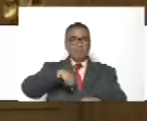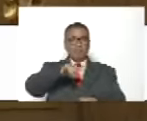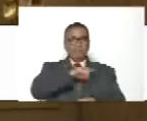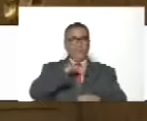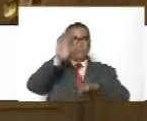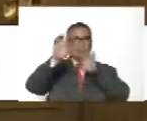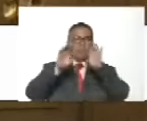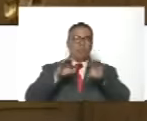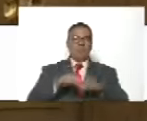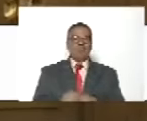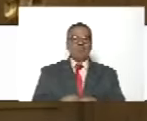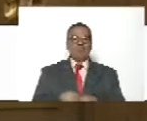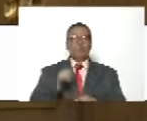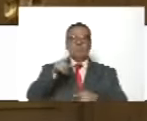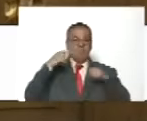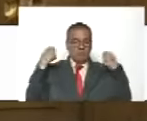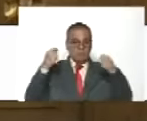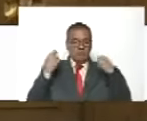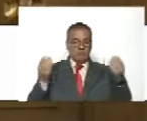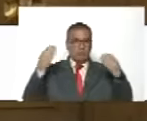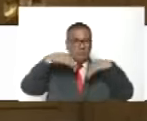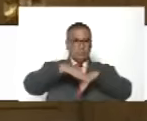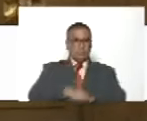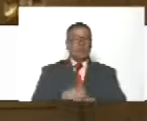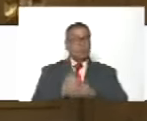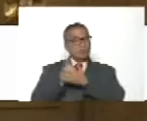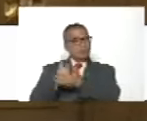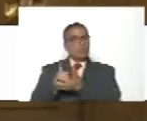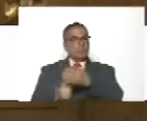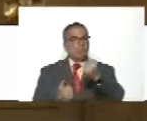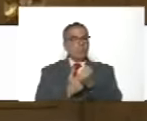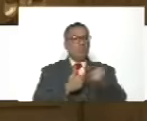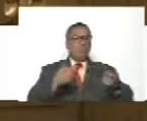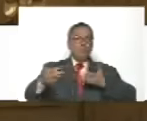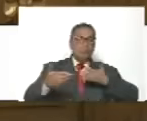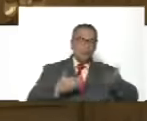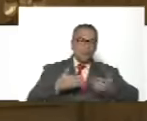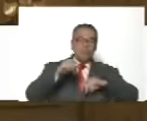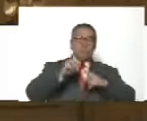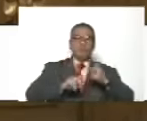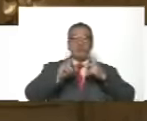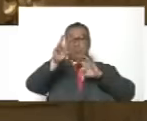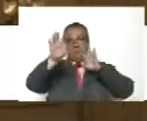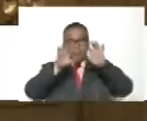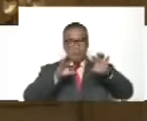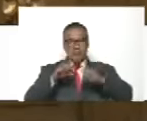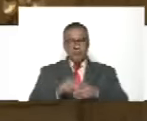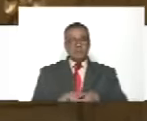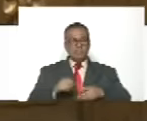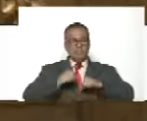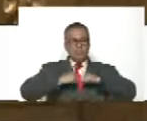nuestros países, para promover la integración, la solidaridad y la cooperación entre las naciones en